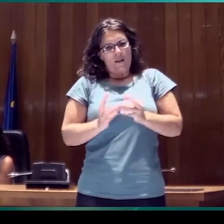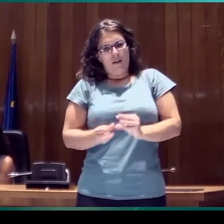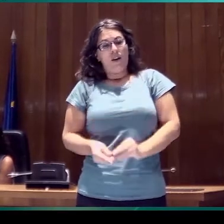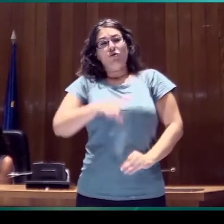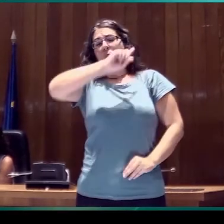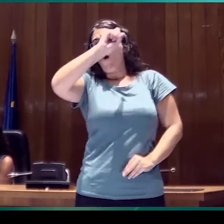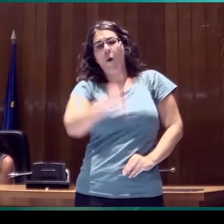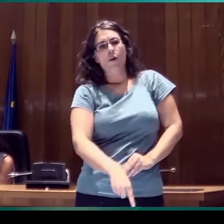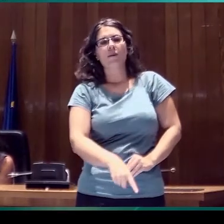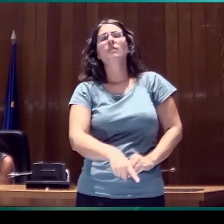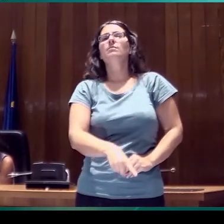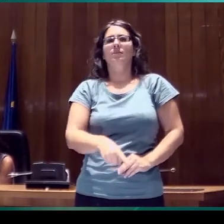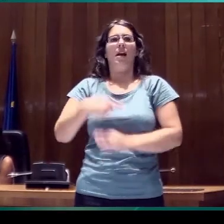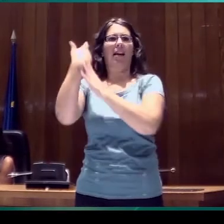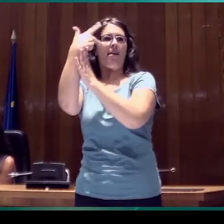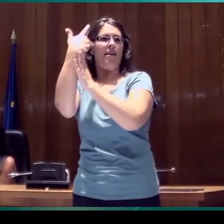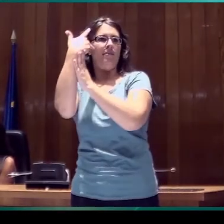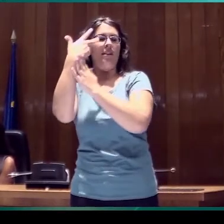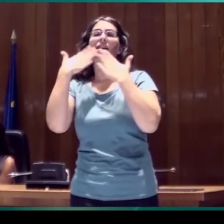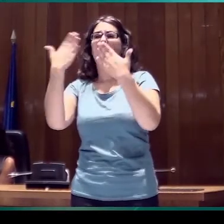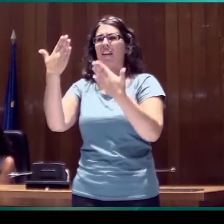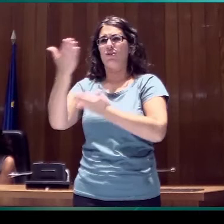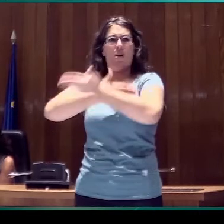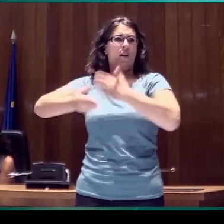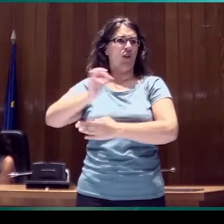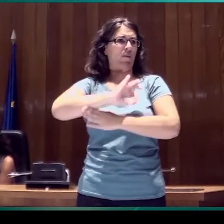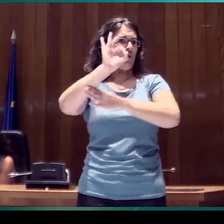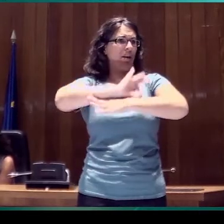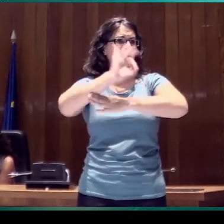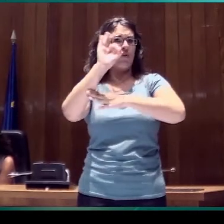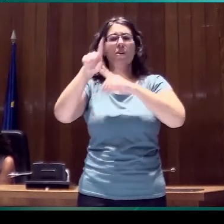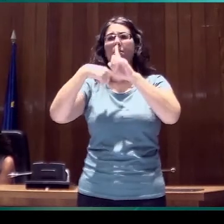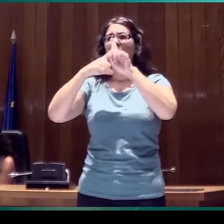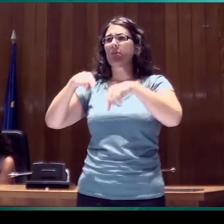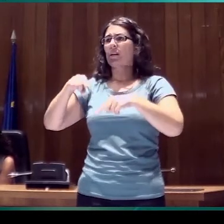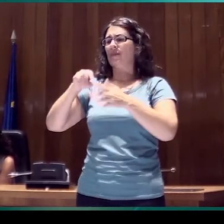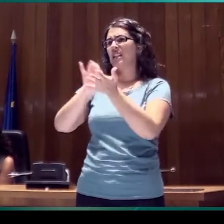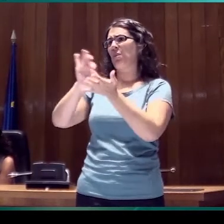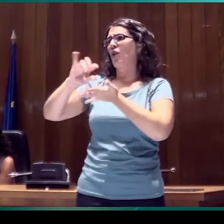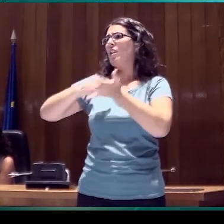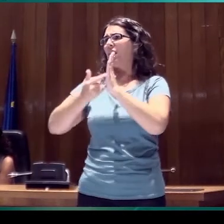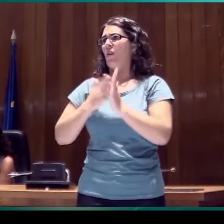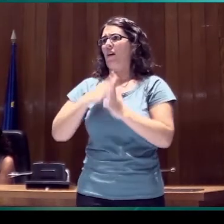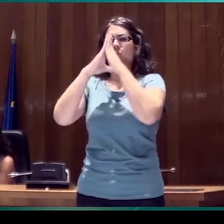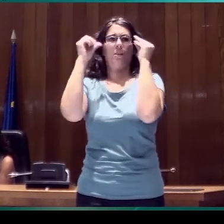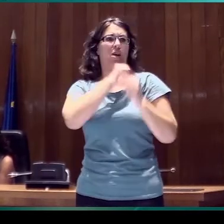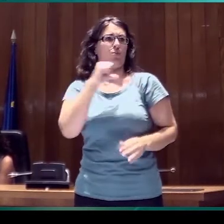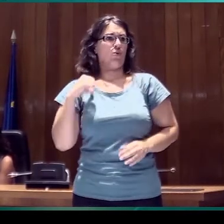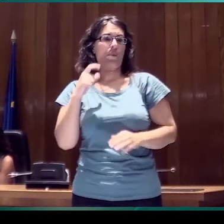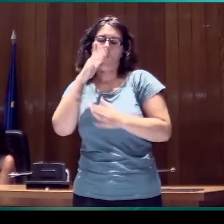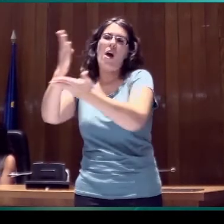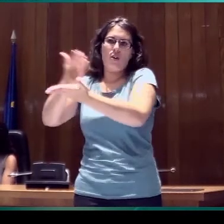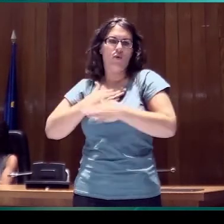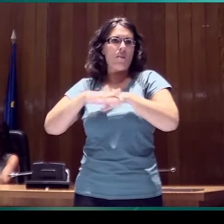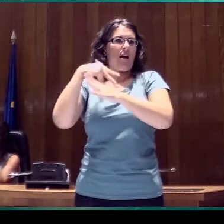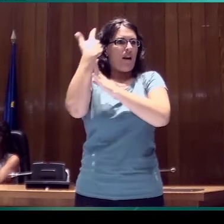gracias a la colaboración de la Fundación CNS y del Servicio Técnico de la Autónoma, que nos echaron una mano en la grabación y en los